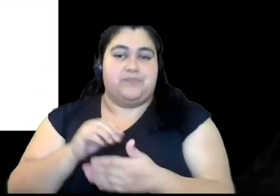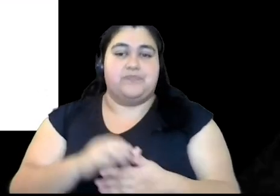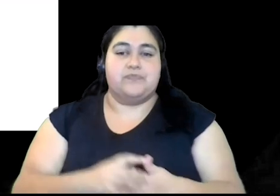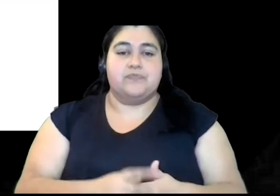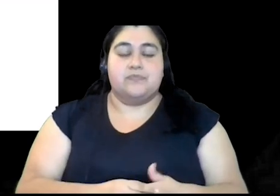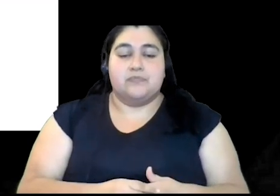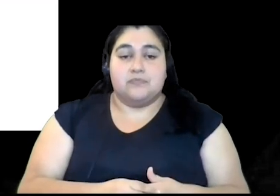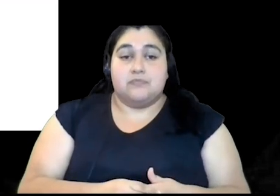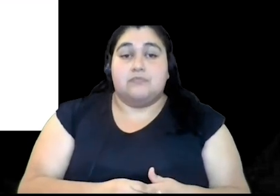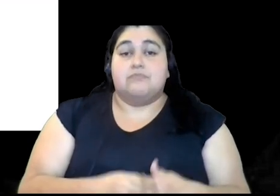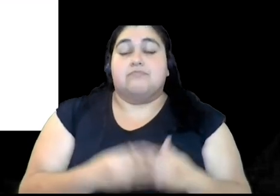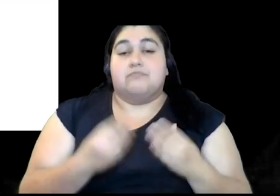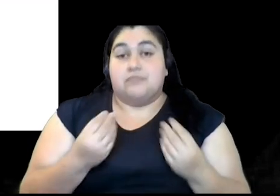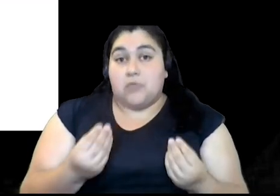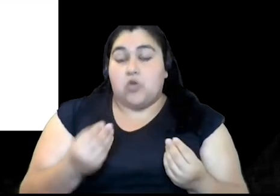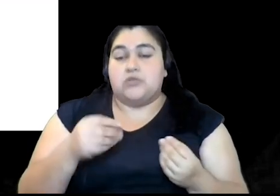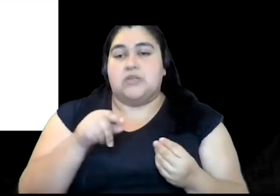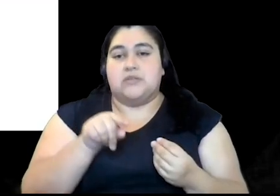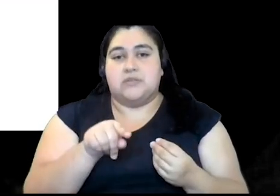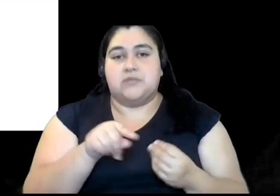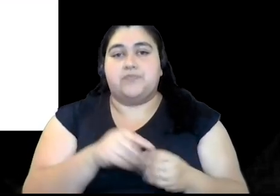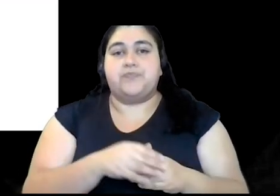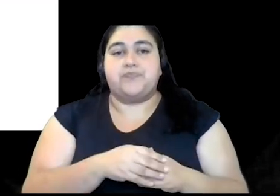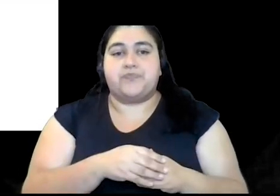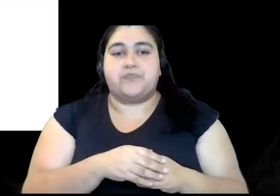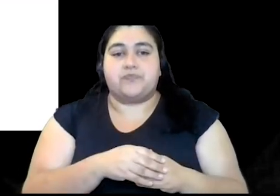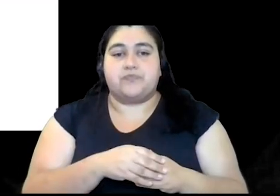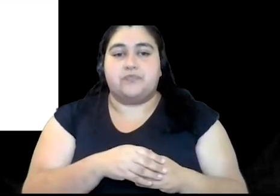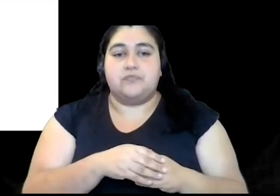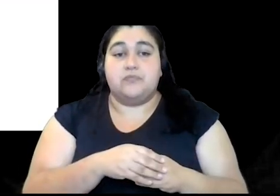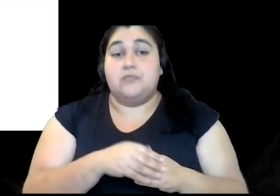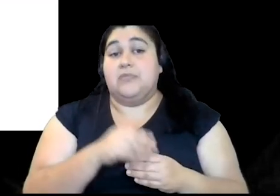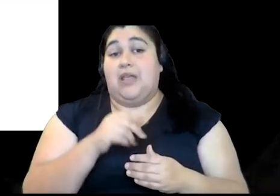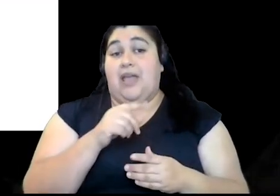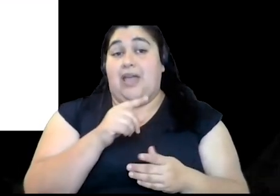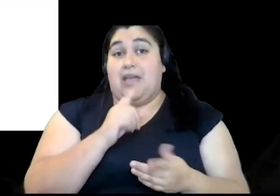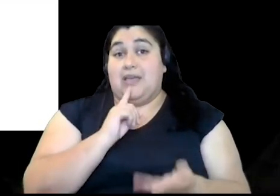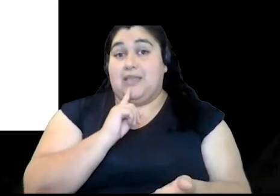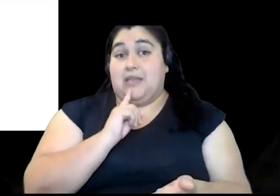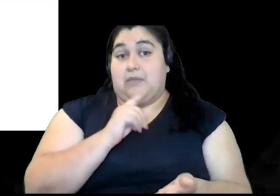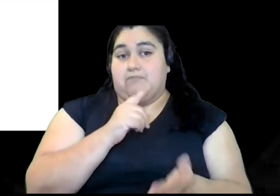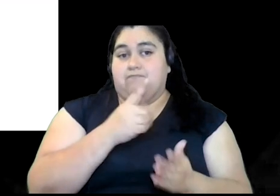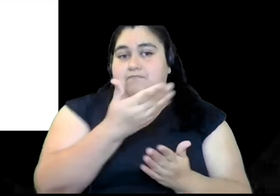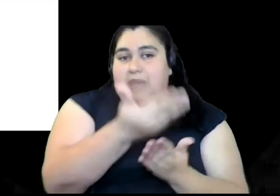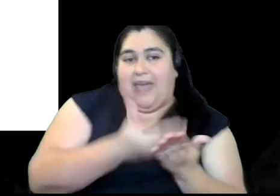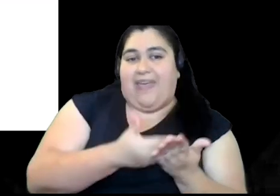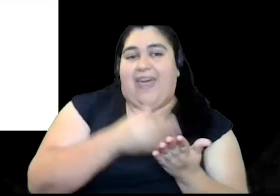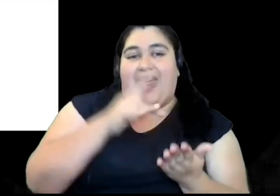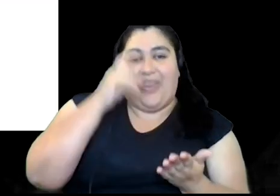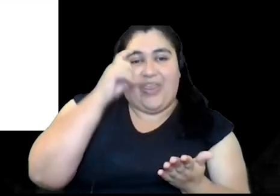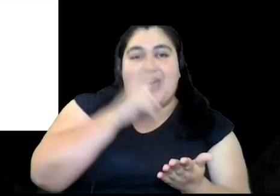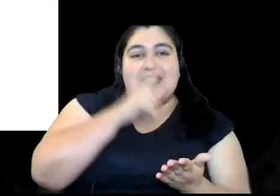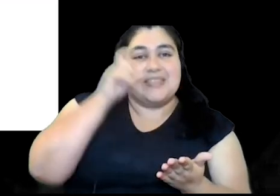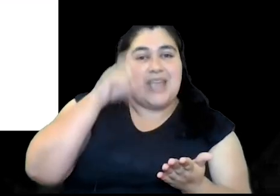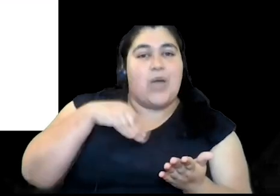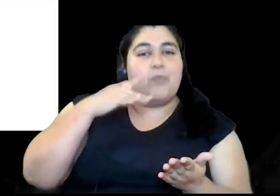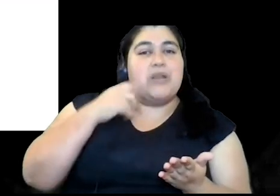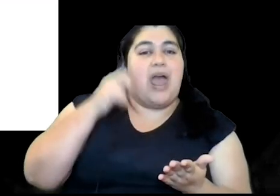determinativa. Con lo cual tengo que, en la determinación del monto consumido, cuando hablo